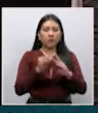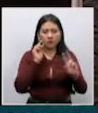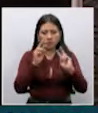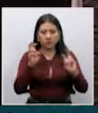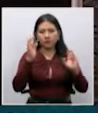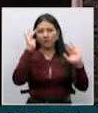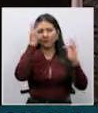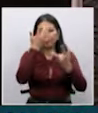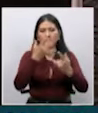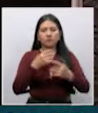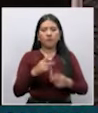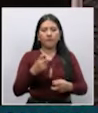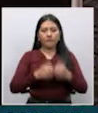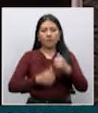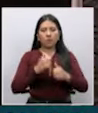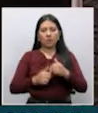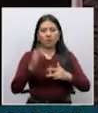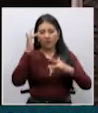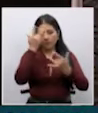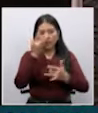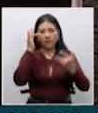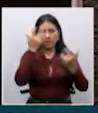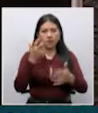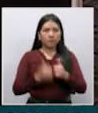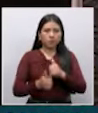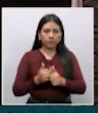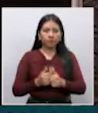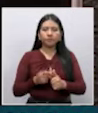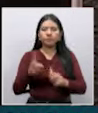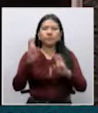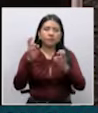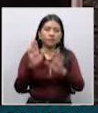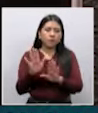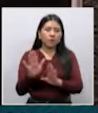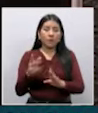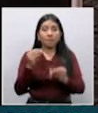salud. Entonces, eso es lo que tiene que verse, ¿no? Es un